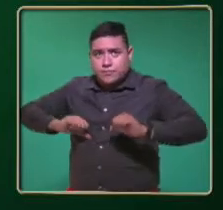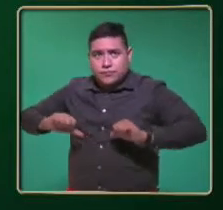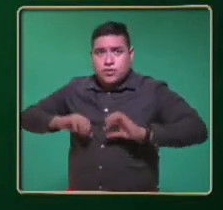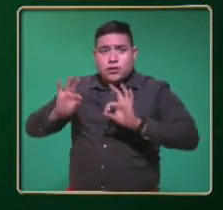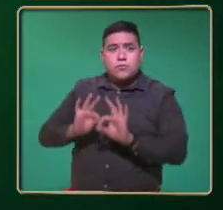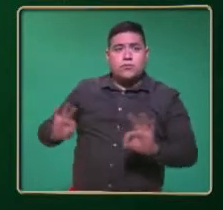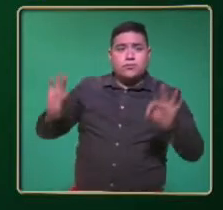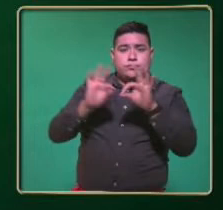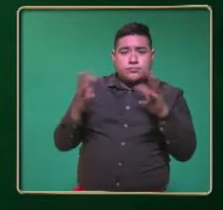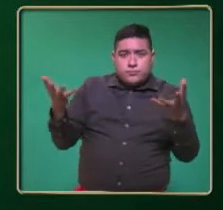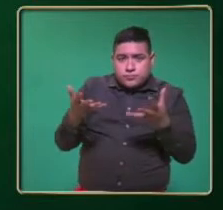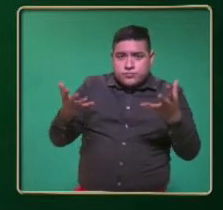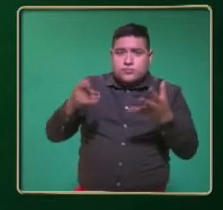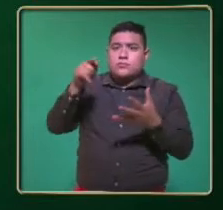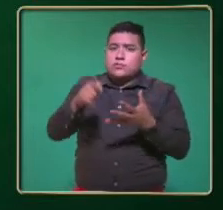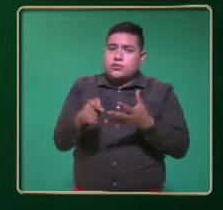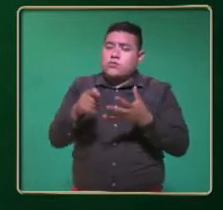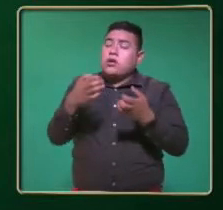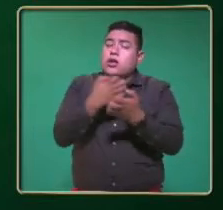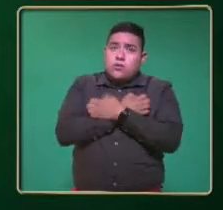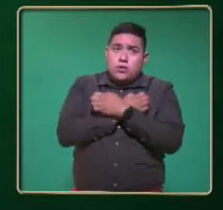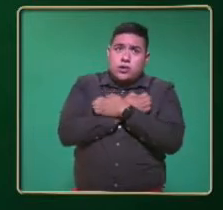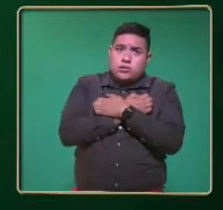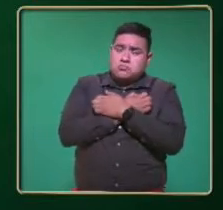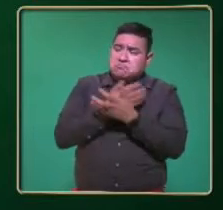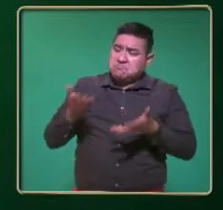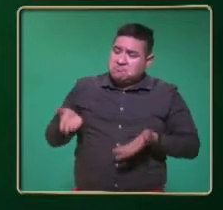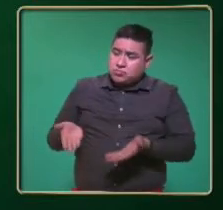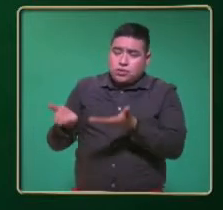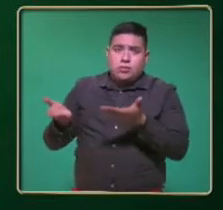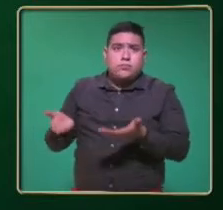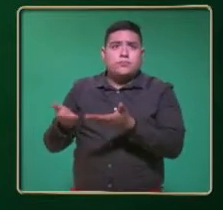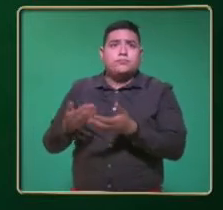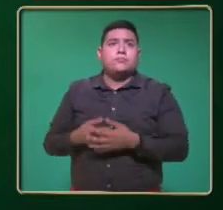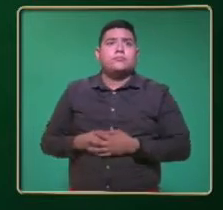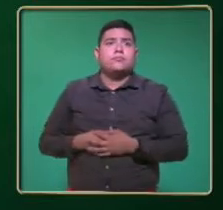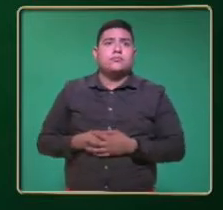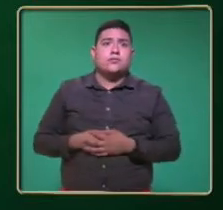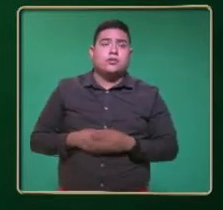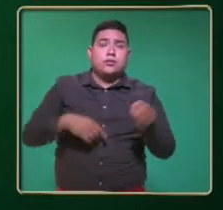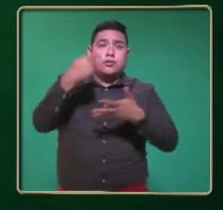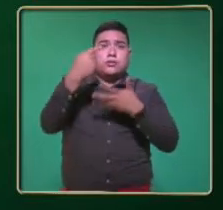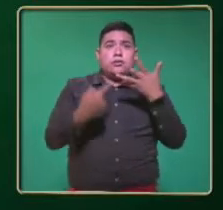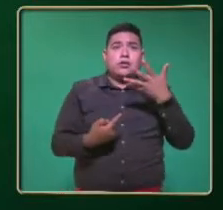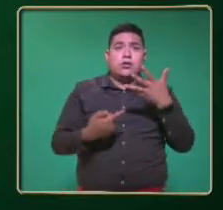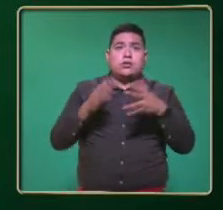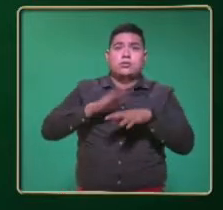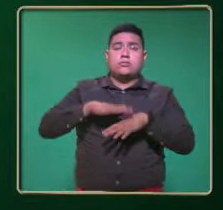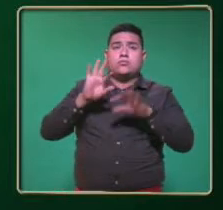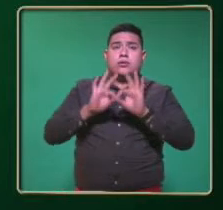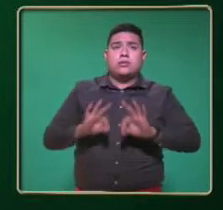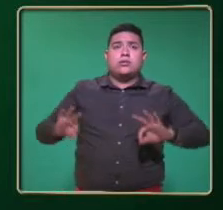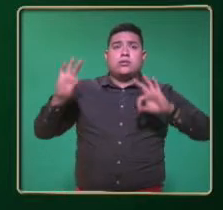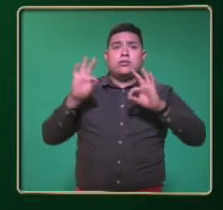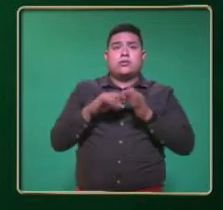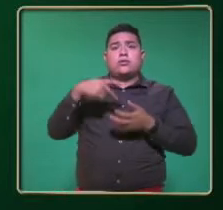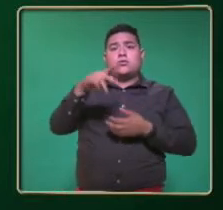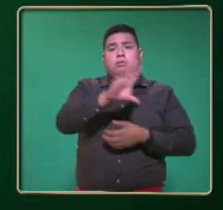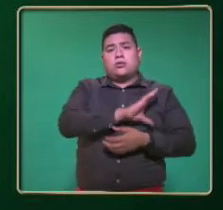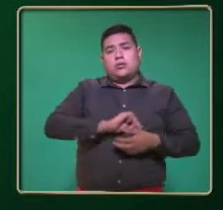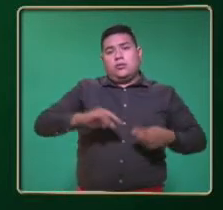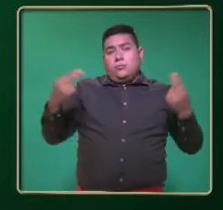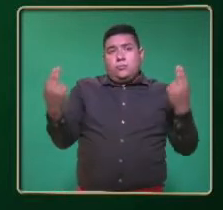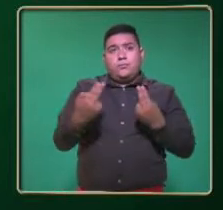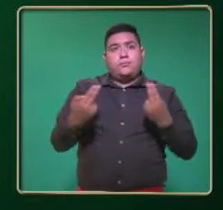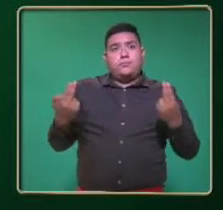que hacer para ir encaminando el proceso educativo del alumno. Ahora bien, los factores más importantes que necesita tu hijo